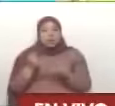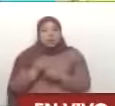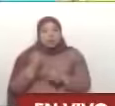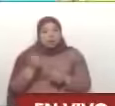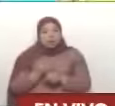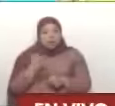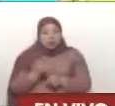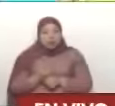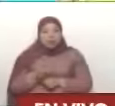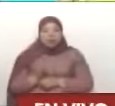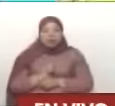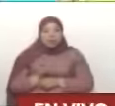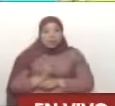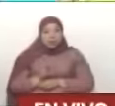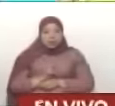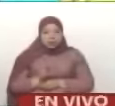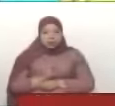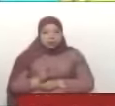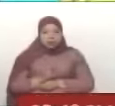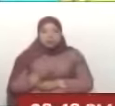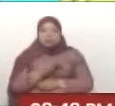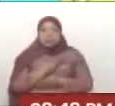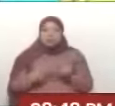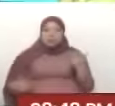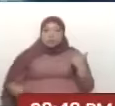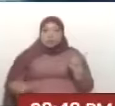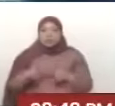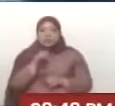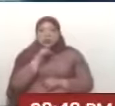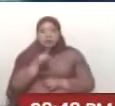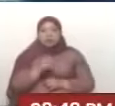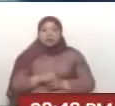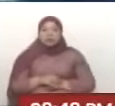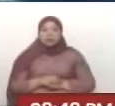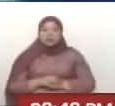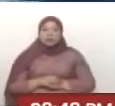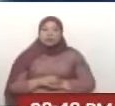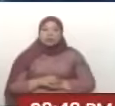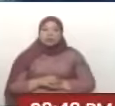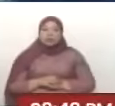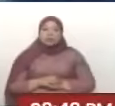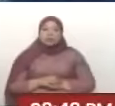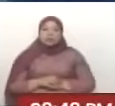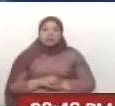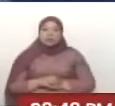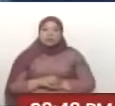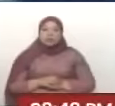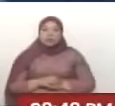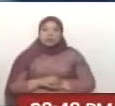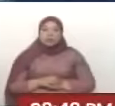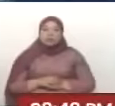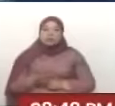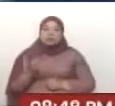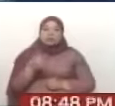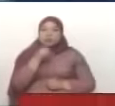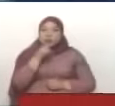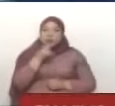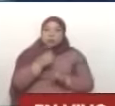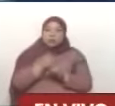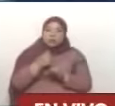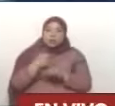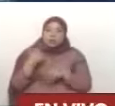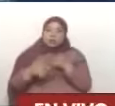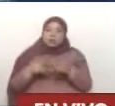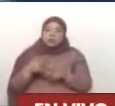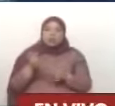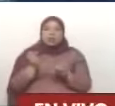adelantado. Así es, presidente. Bueno, allí es parte, como muy bien lo decía Victoria, de seguir recuperando espacios para